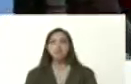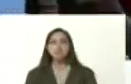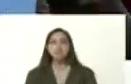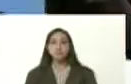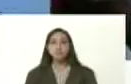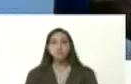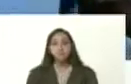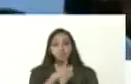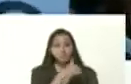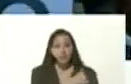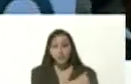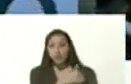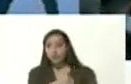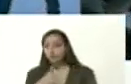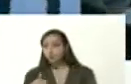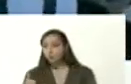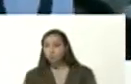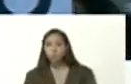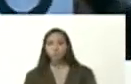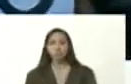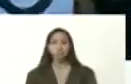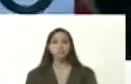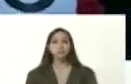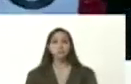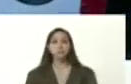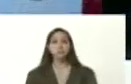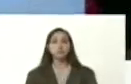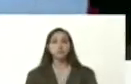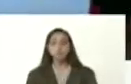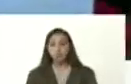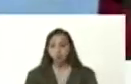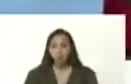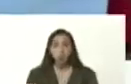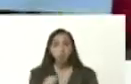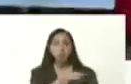Cada uno de nosotros, cada uno de ustedes,